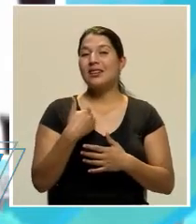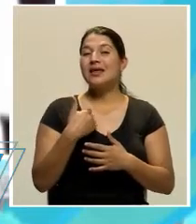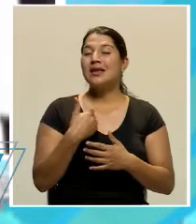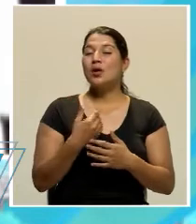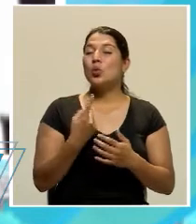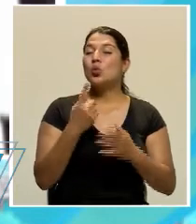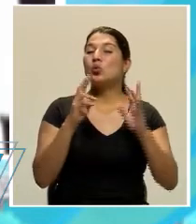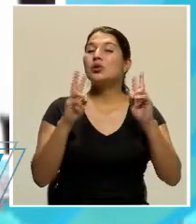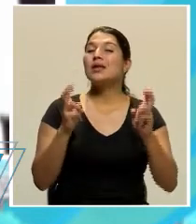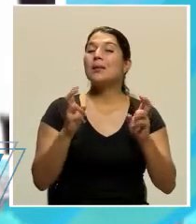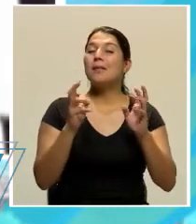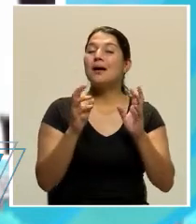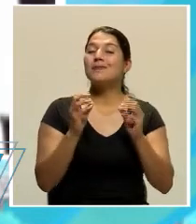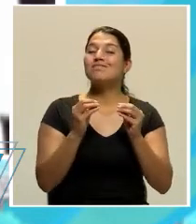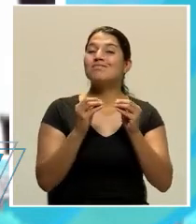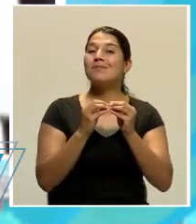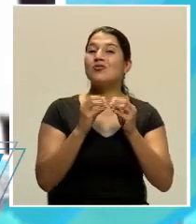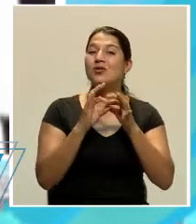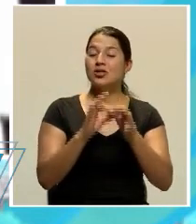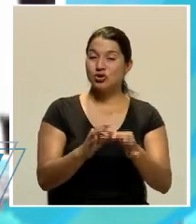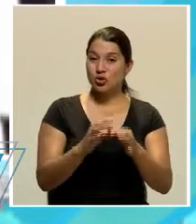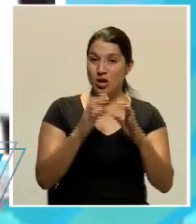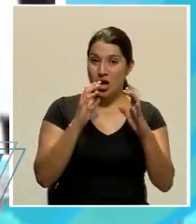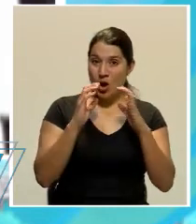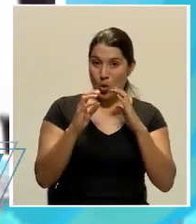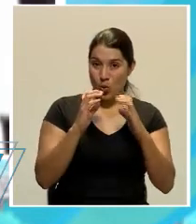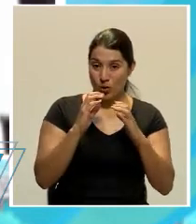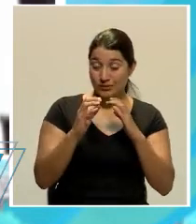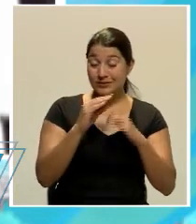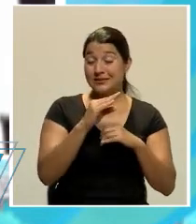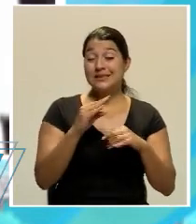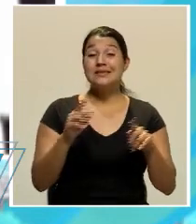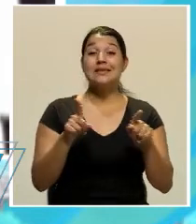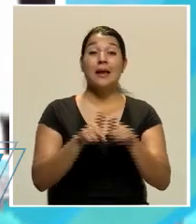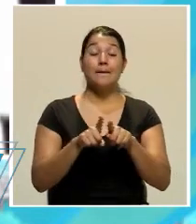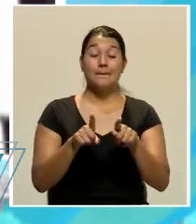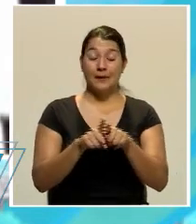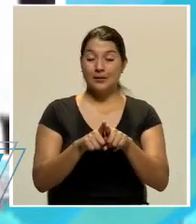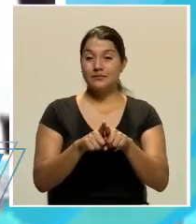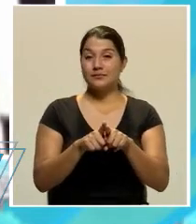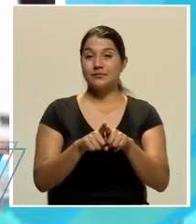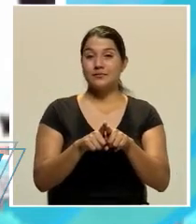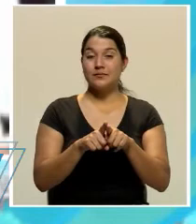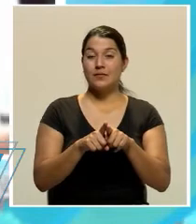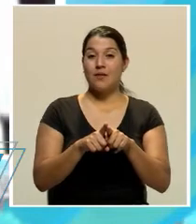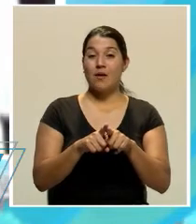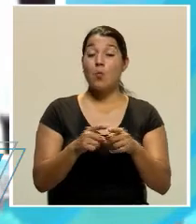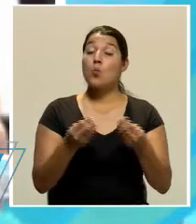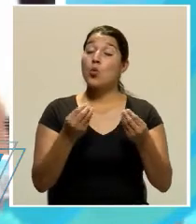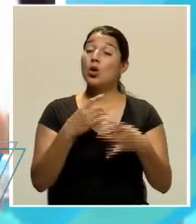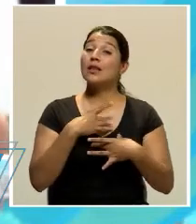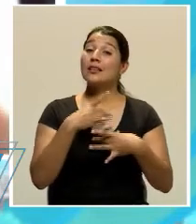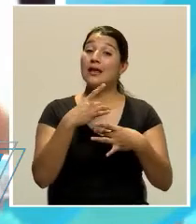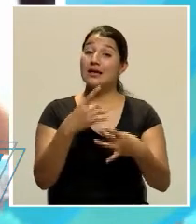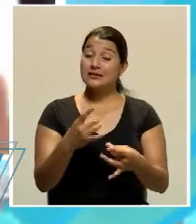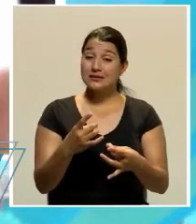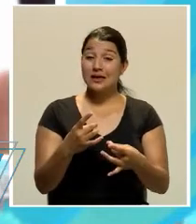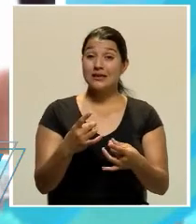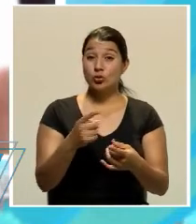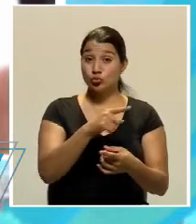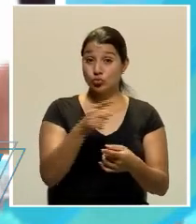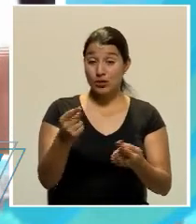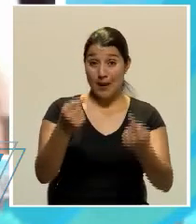comunicativa. Y luego hay además, es interesante que nos